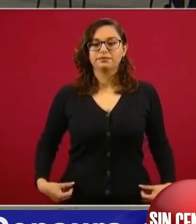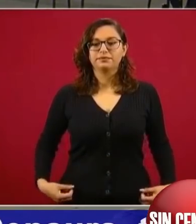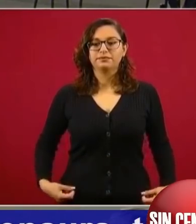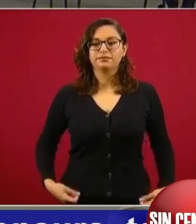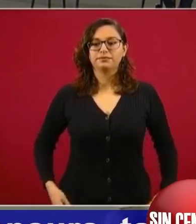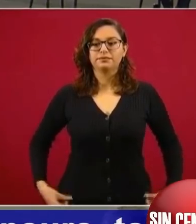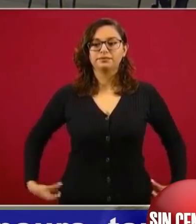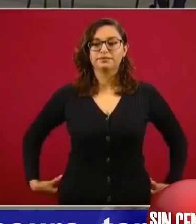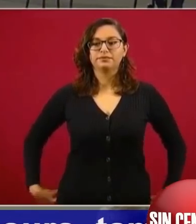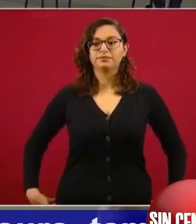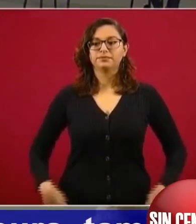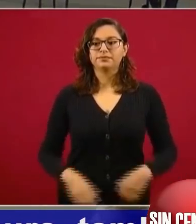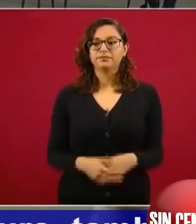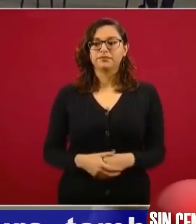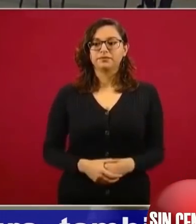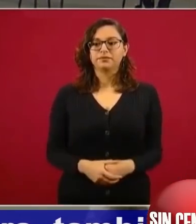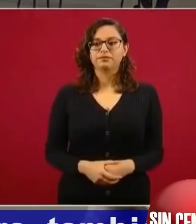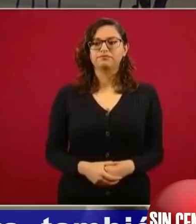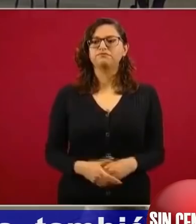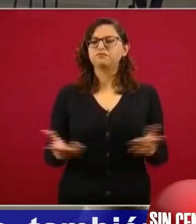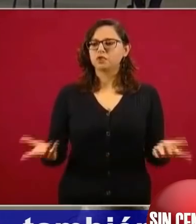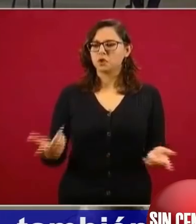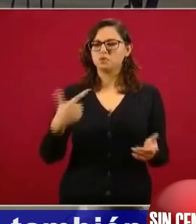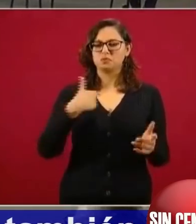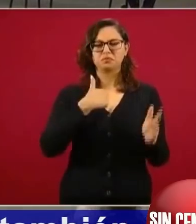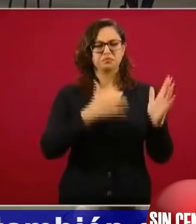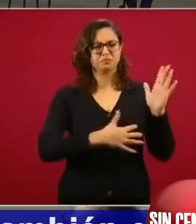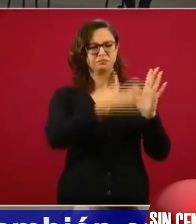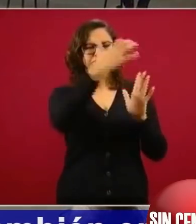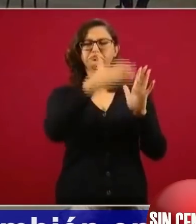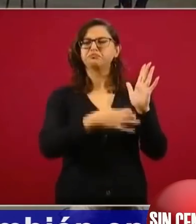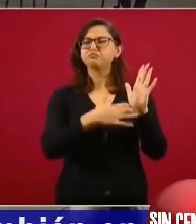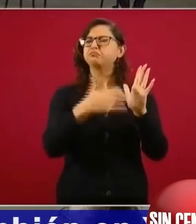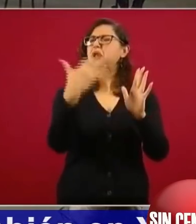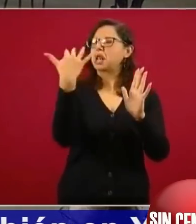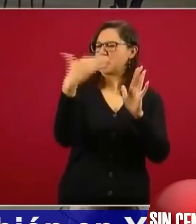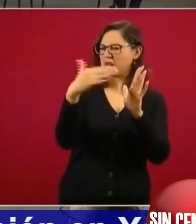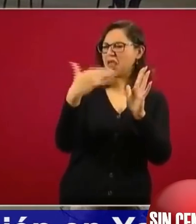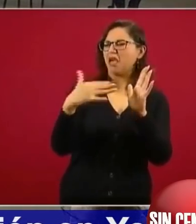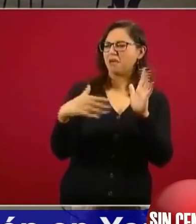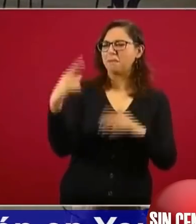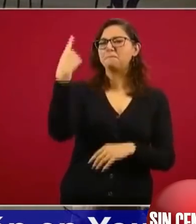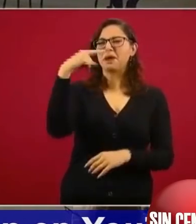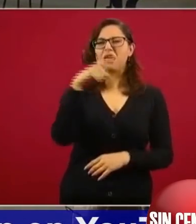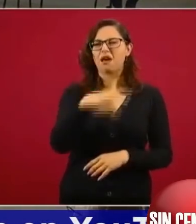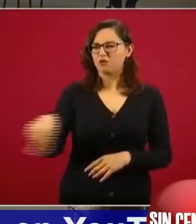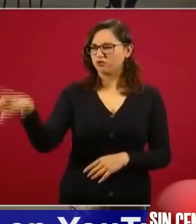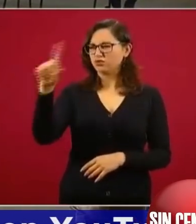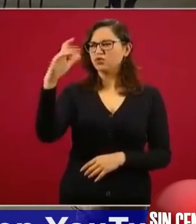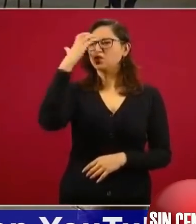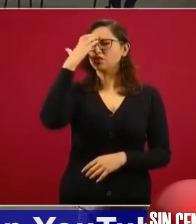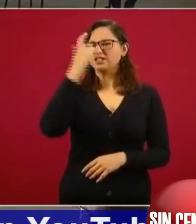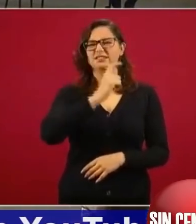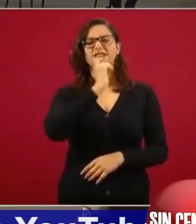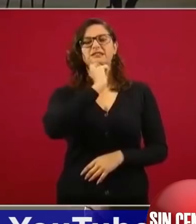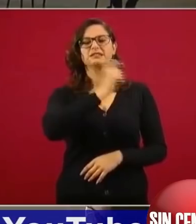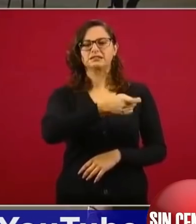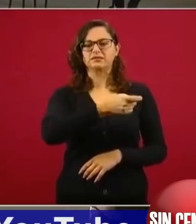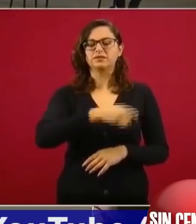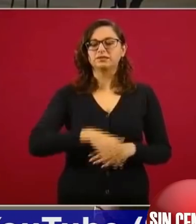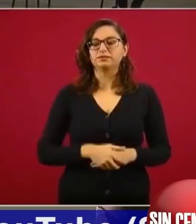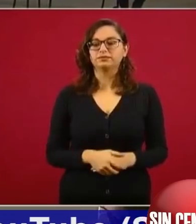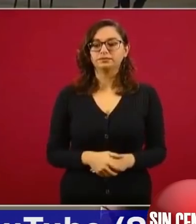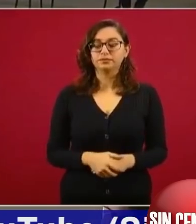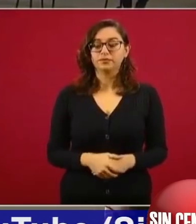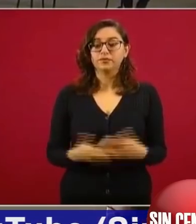Si me permite, señor presidente, voy a dar lectura textual para que tengan ustedes en contexto la nota. Esta nota